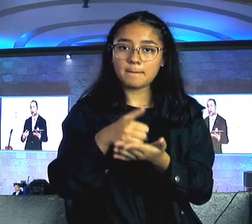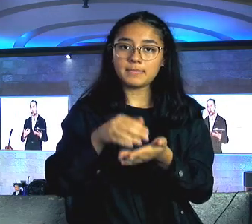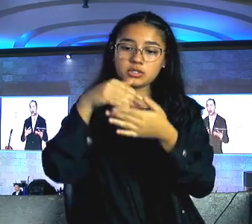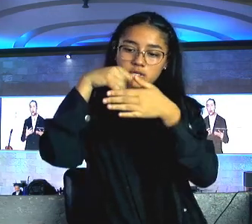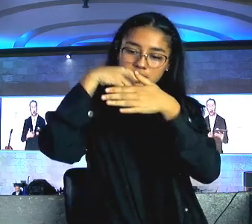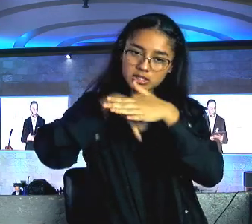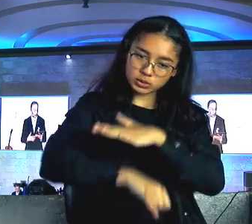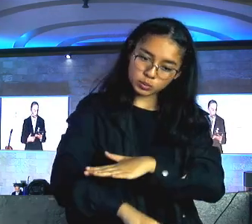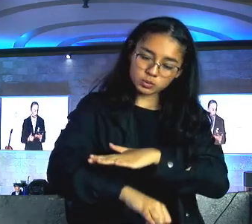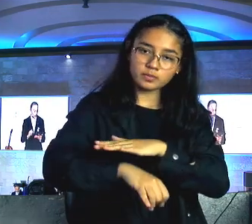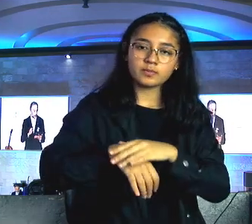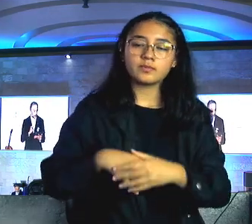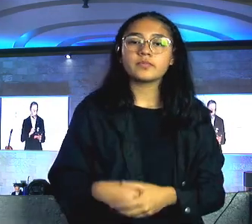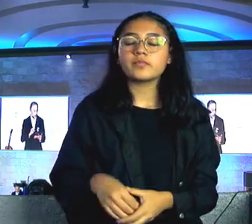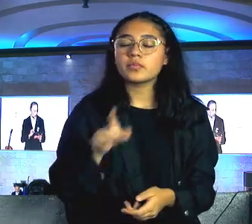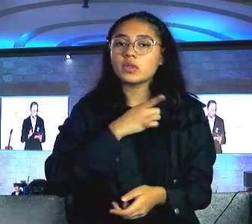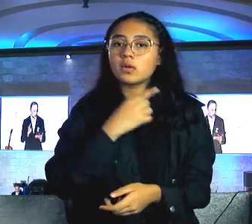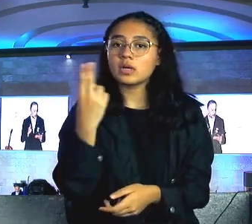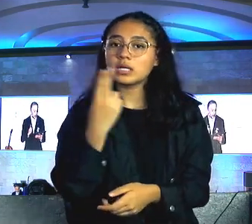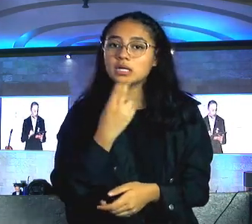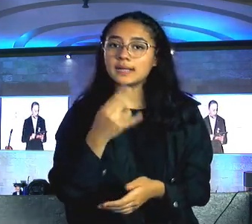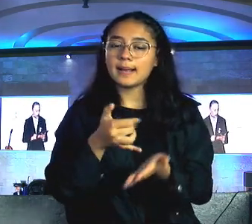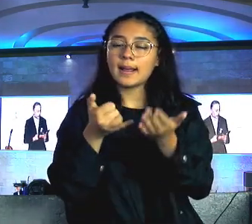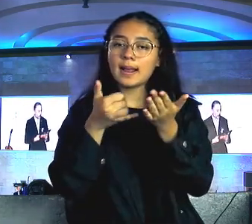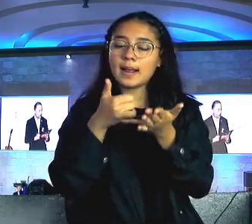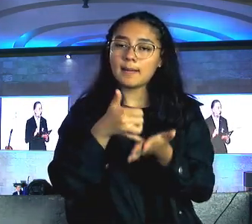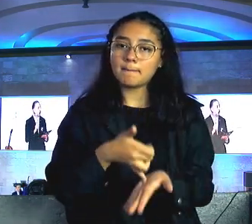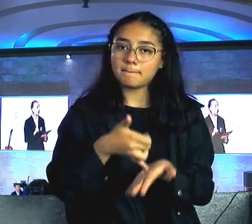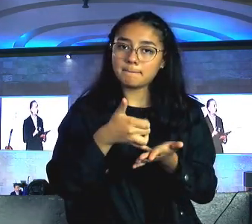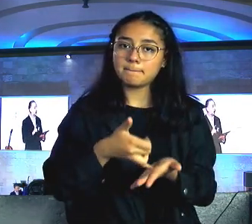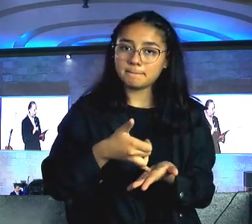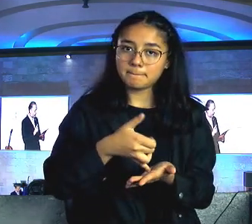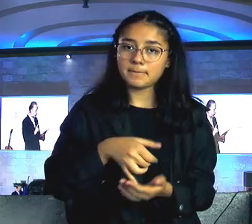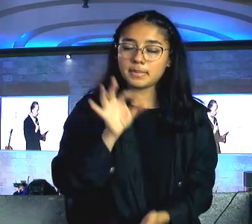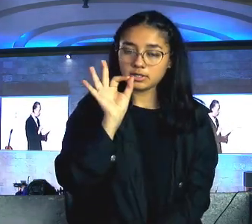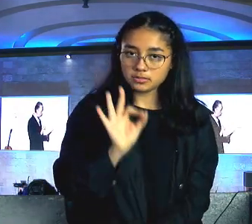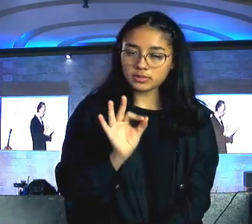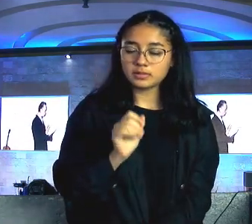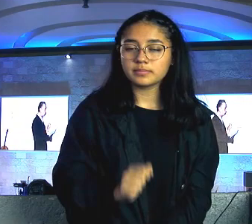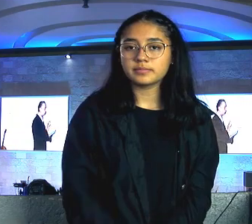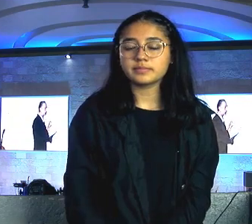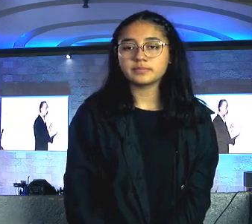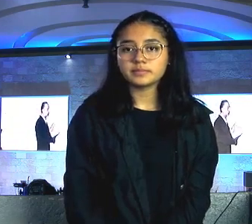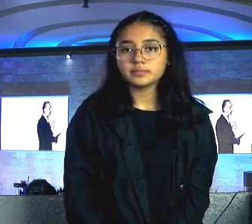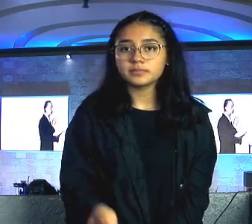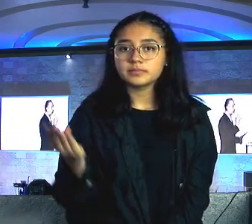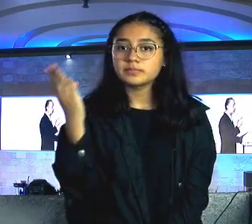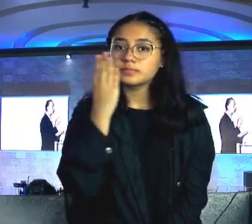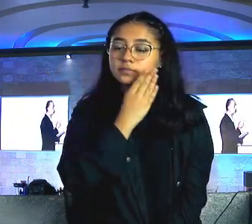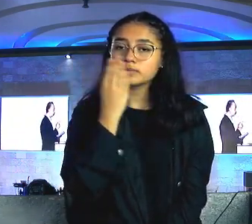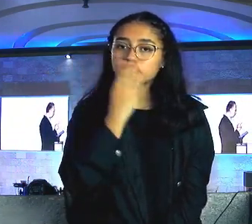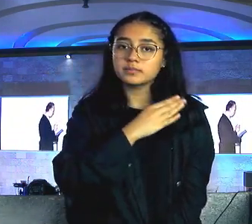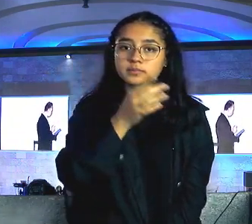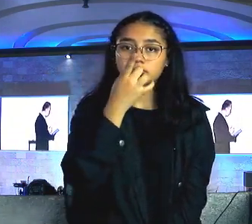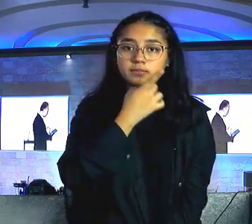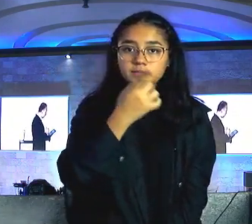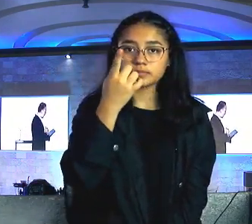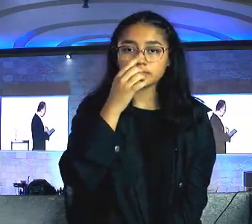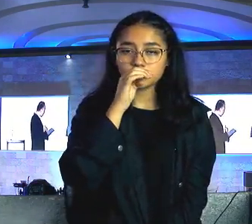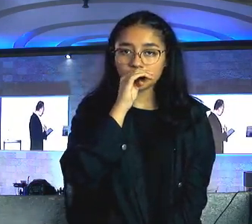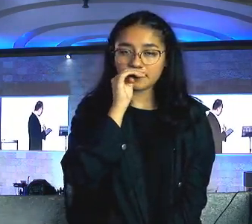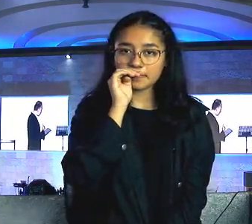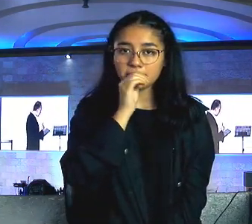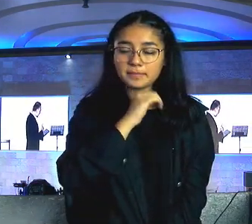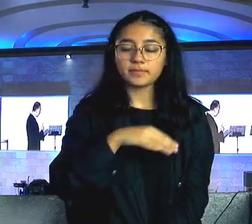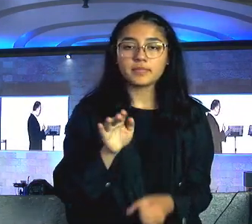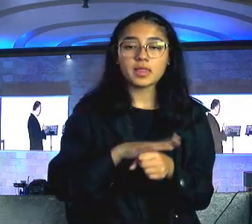con el peso que es correcto. Bueno, Hebreos capítulo 12, versículo 1. Fíjate lo que dice Hebreos 12, 1. Por